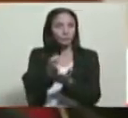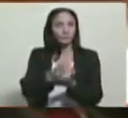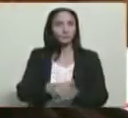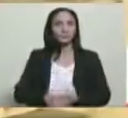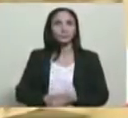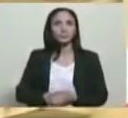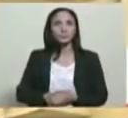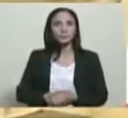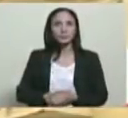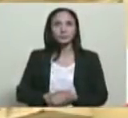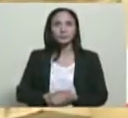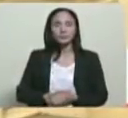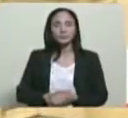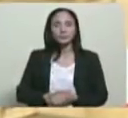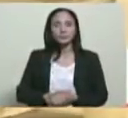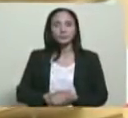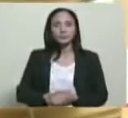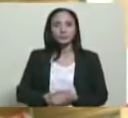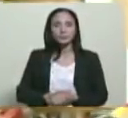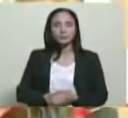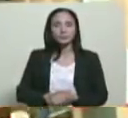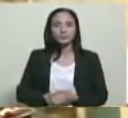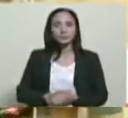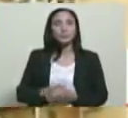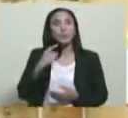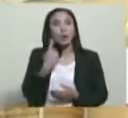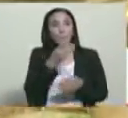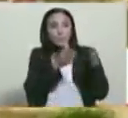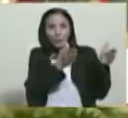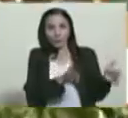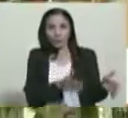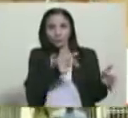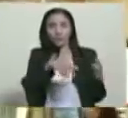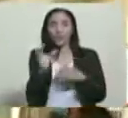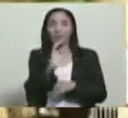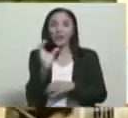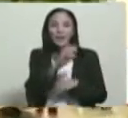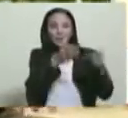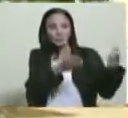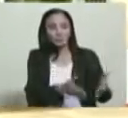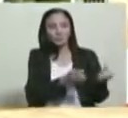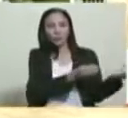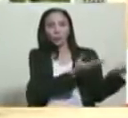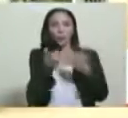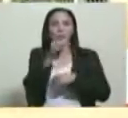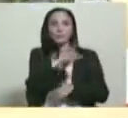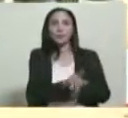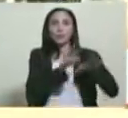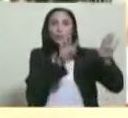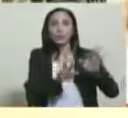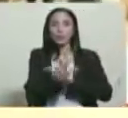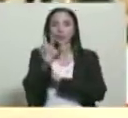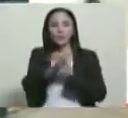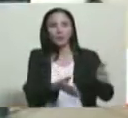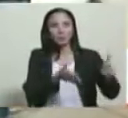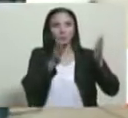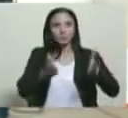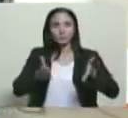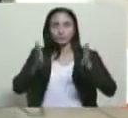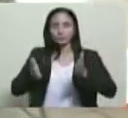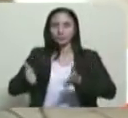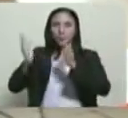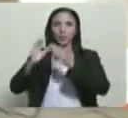Es importante resaltar que, bueno, que en esta primera fase en la región capital vamos a estar entregando 193 locales productivos